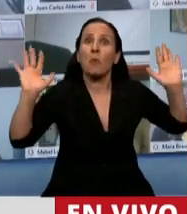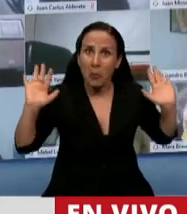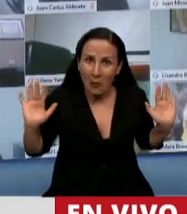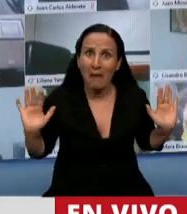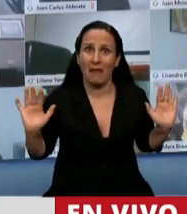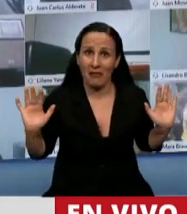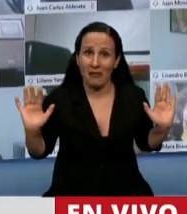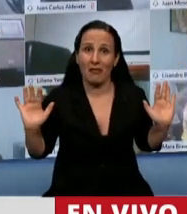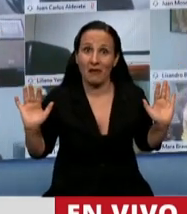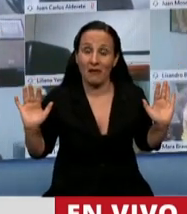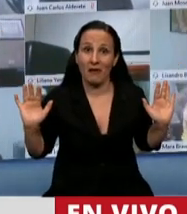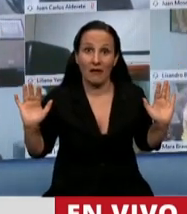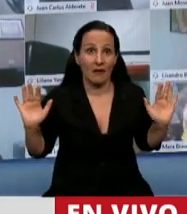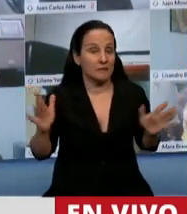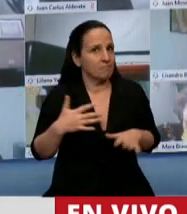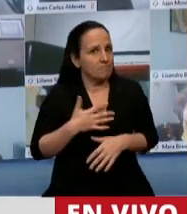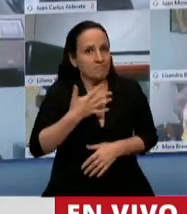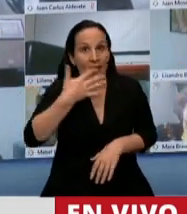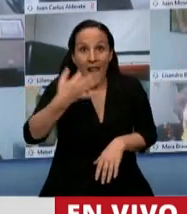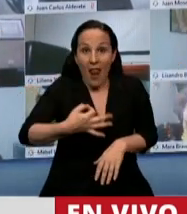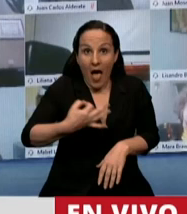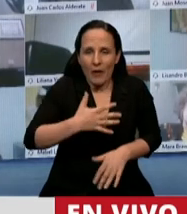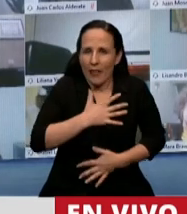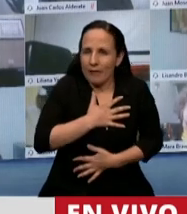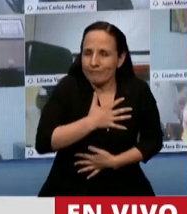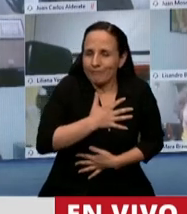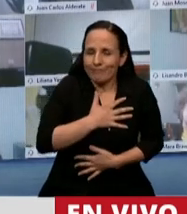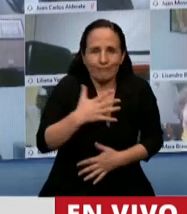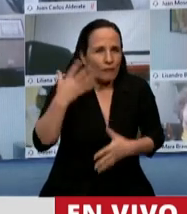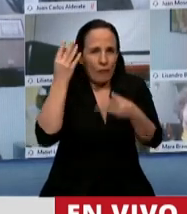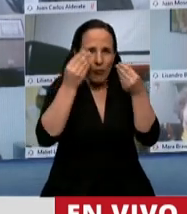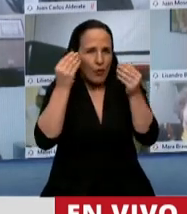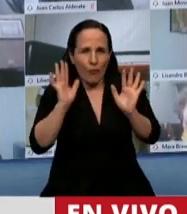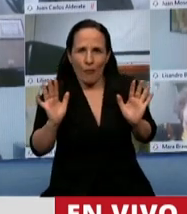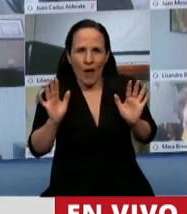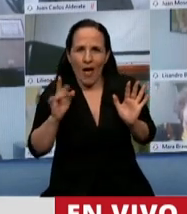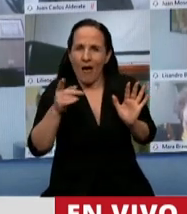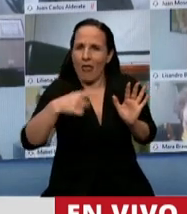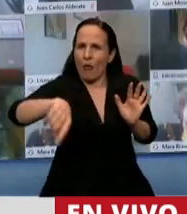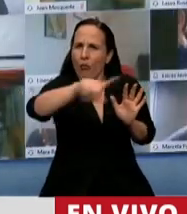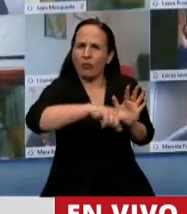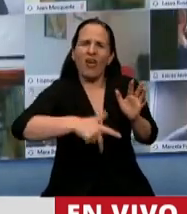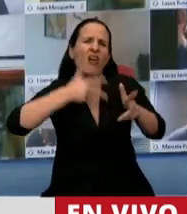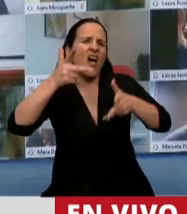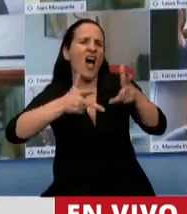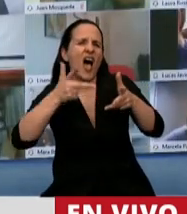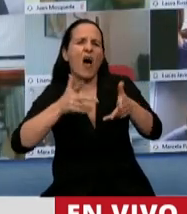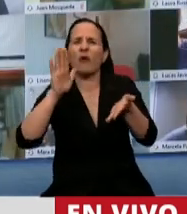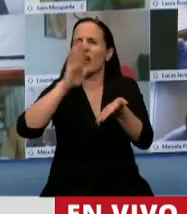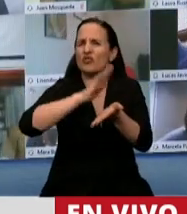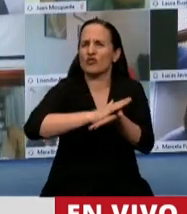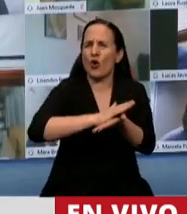posiblemente. En verdad, me preocupa la actitud que tienen. Hablan de un quiebre de